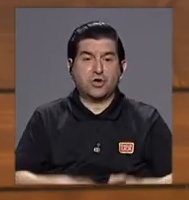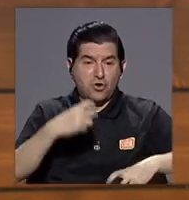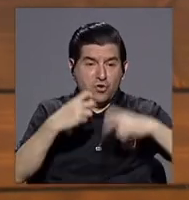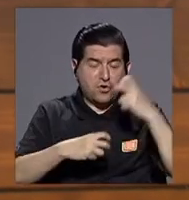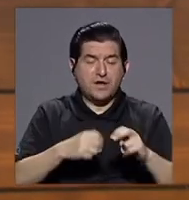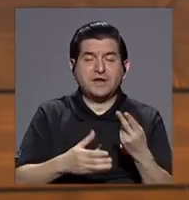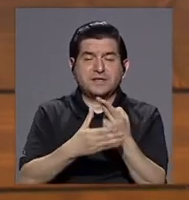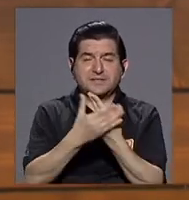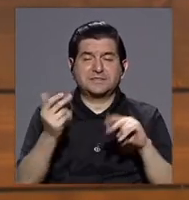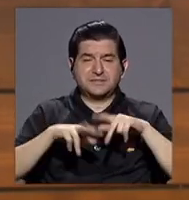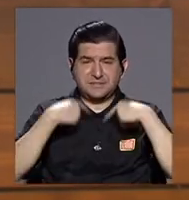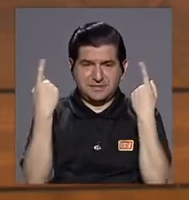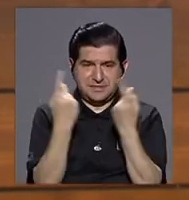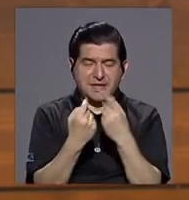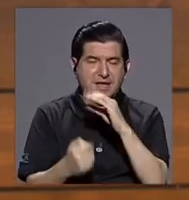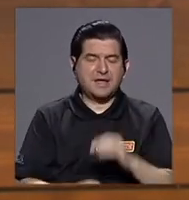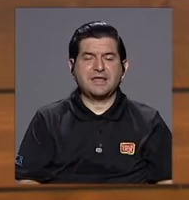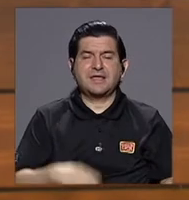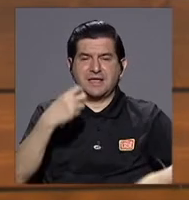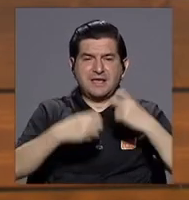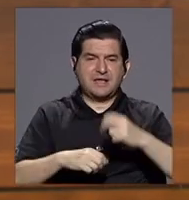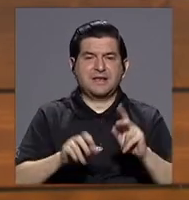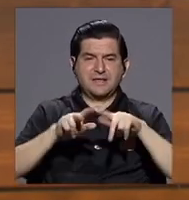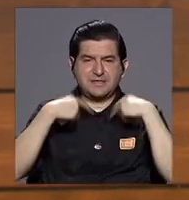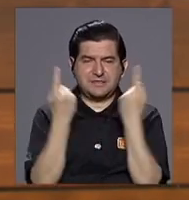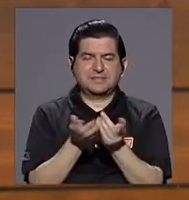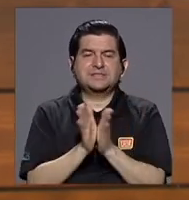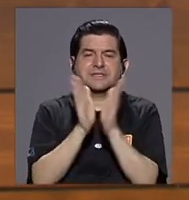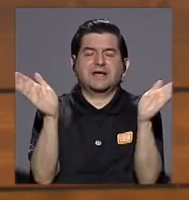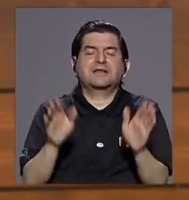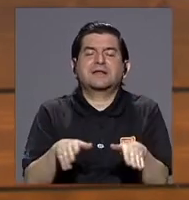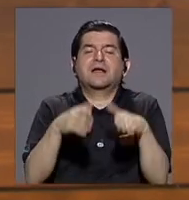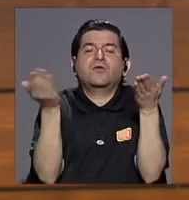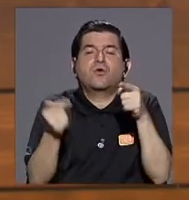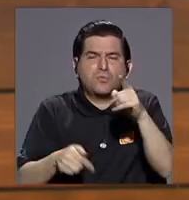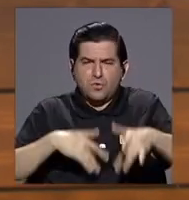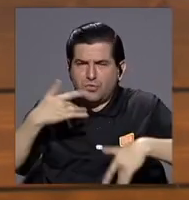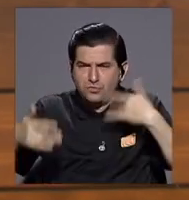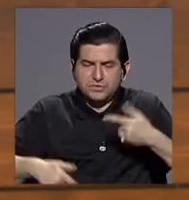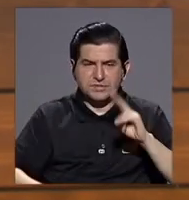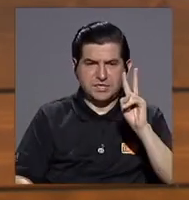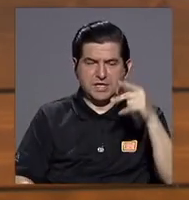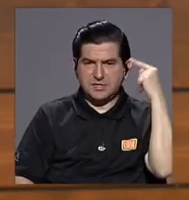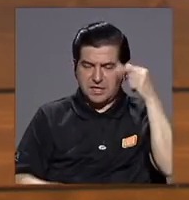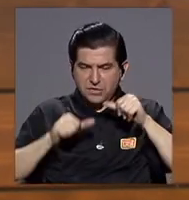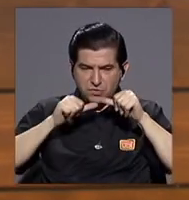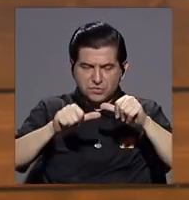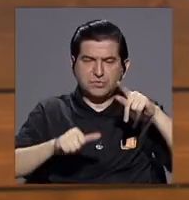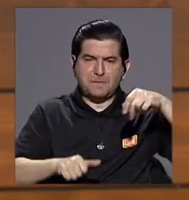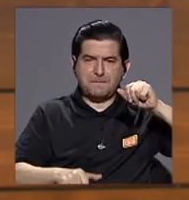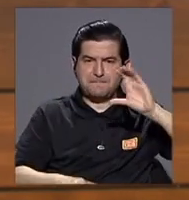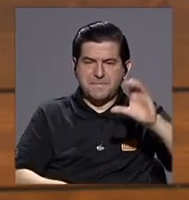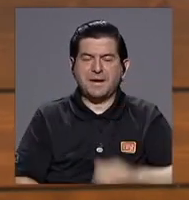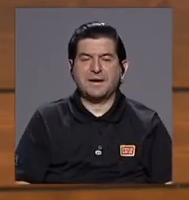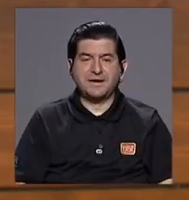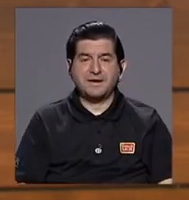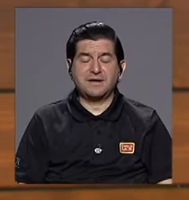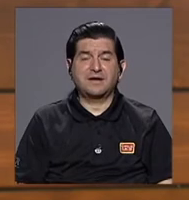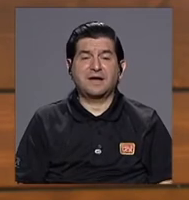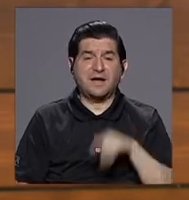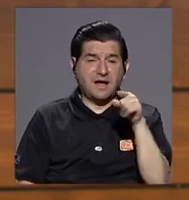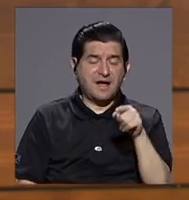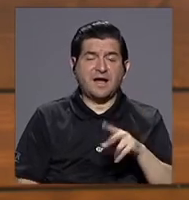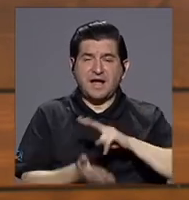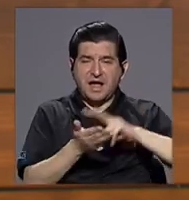del bipartidismo y la crisis de los partidos en general? ¿Siente usted que estos dos gobiernos seguidos del PAC han sepultado al